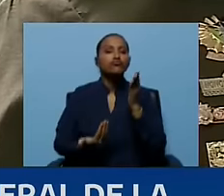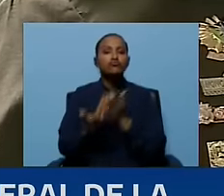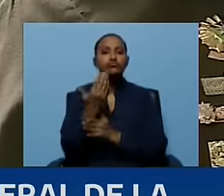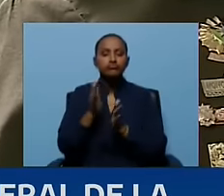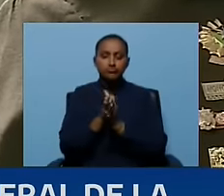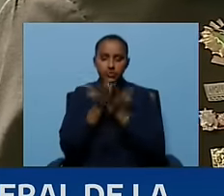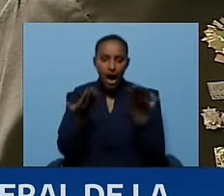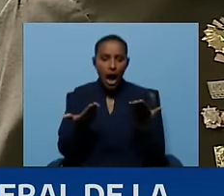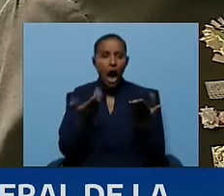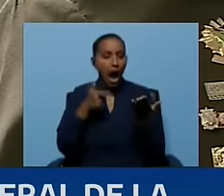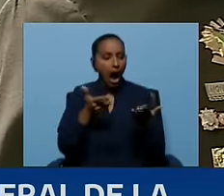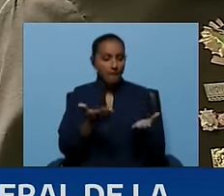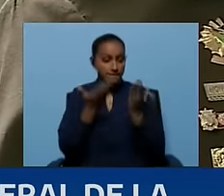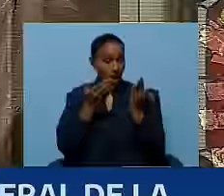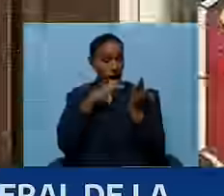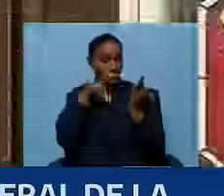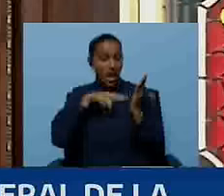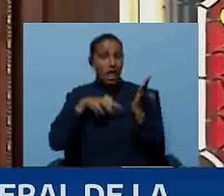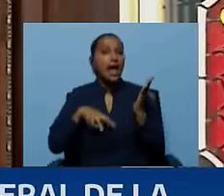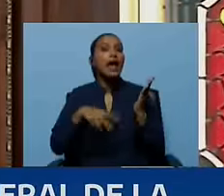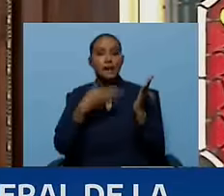porque hay que volver al libro impreso.